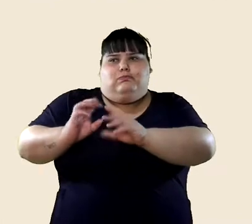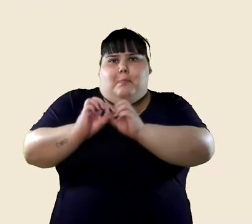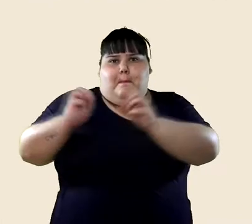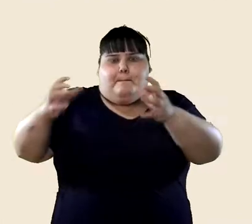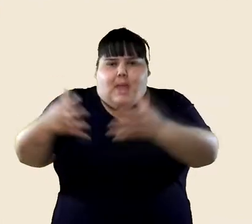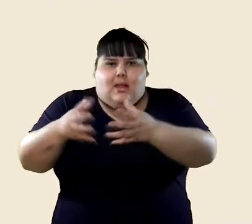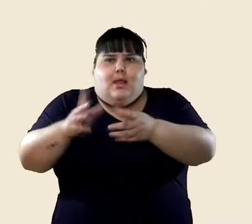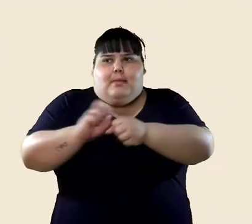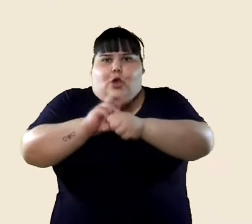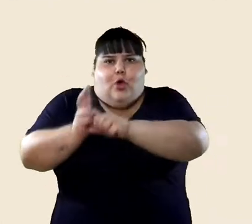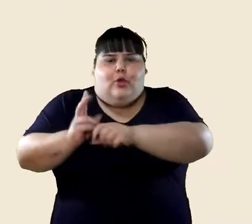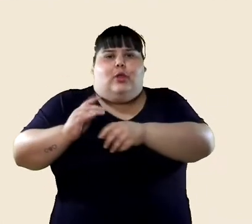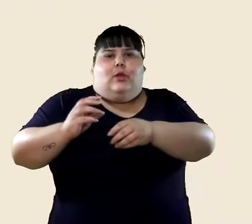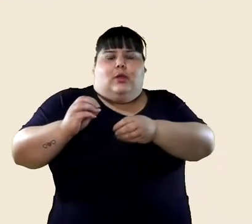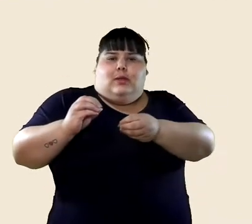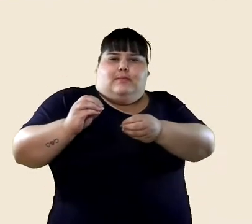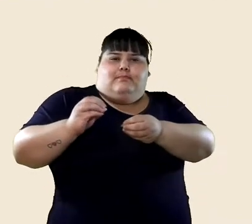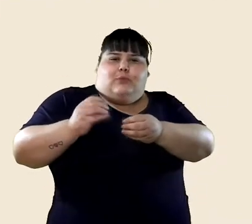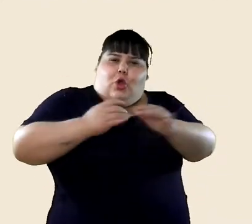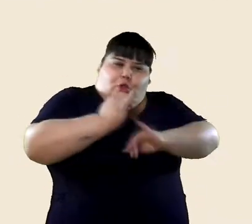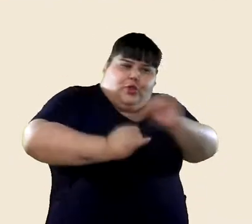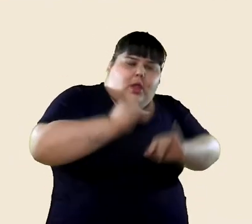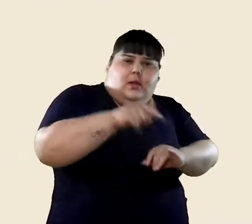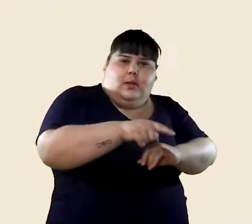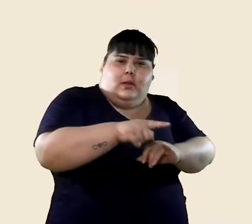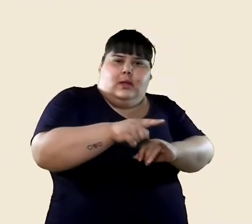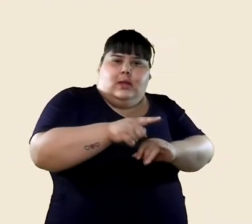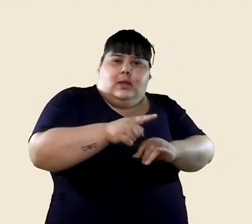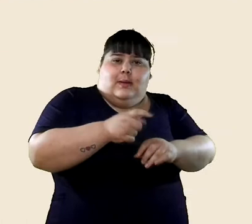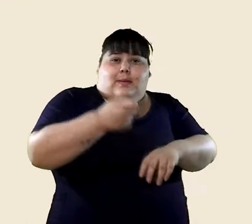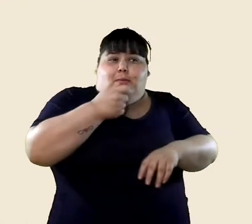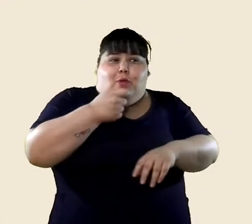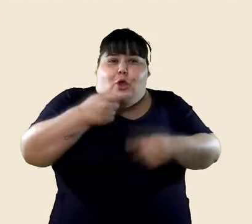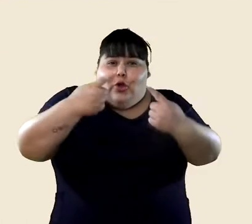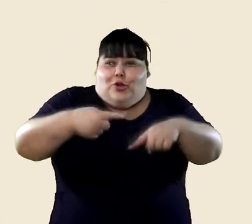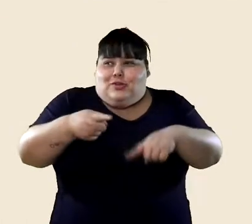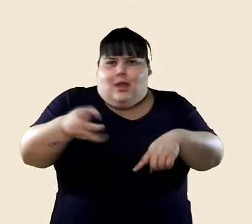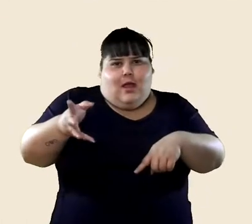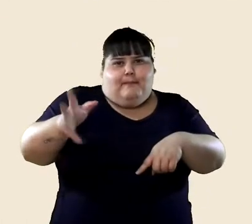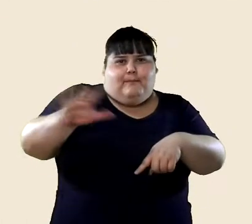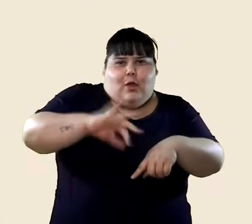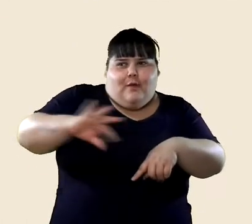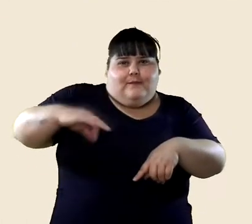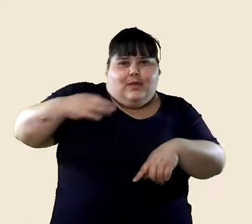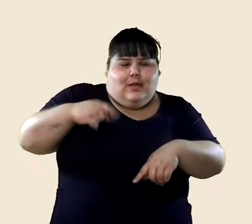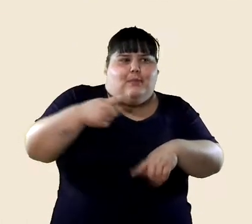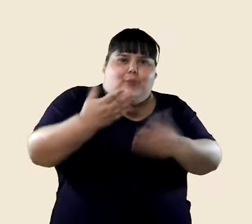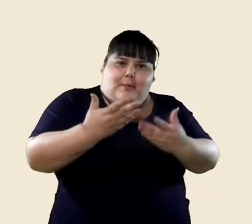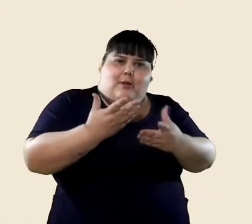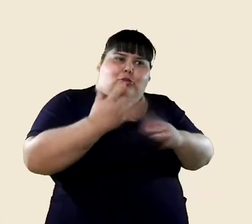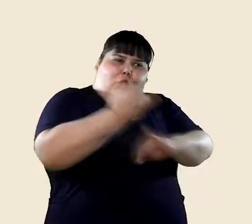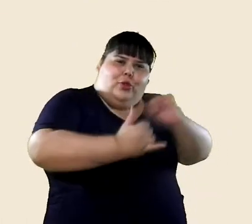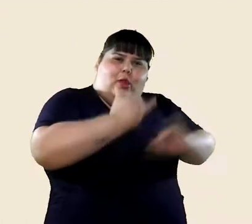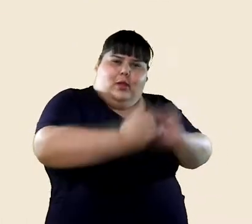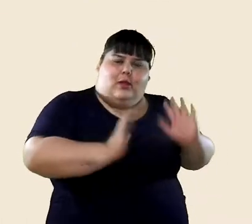realizar relatos acerca de lo cotidiano y de lo que cada día se va viviendo, que no significa, digamos, que por ahí también se